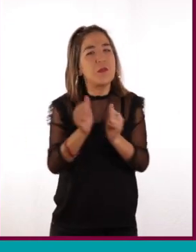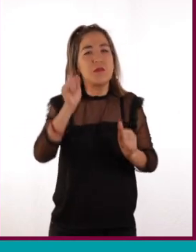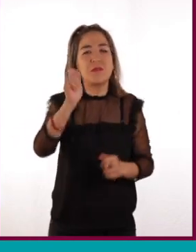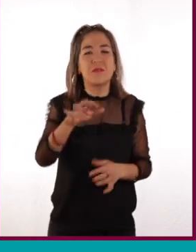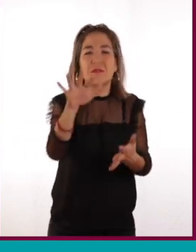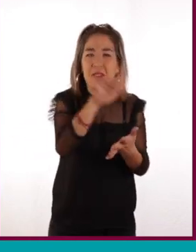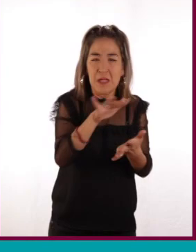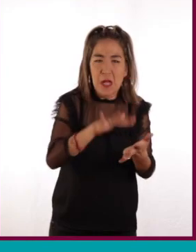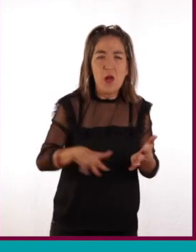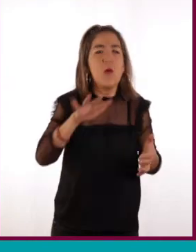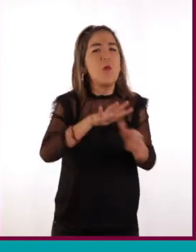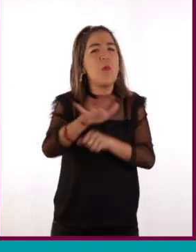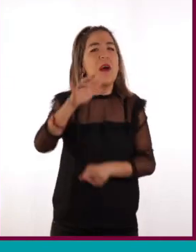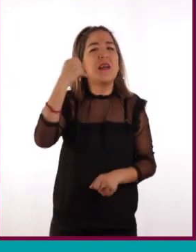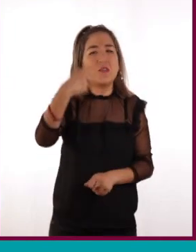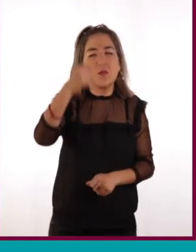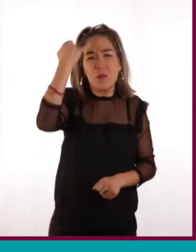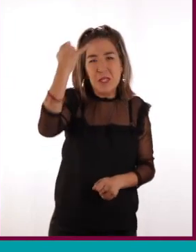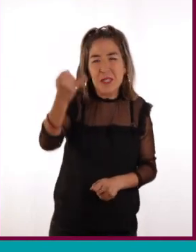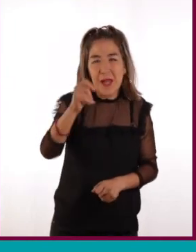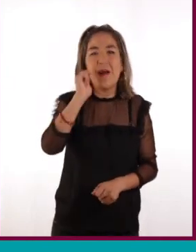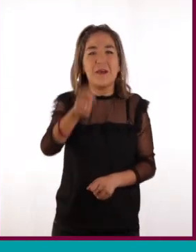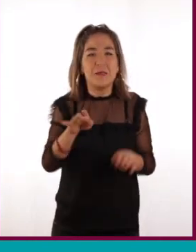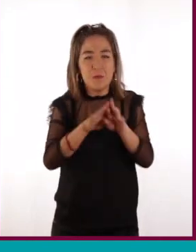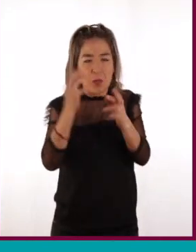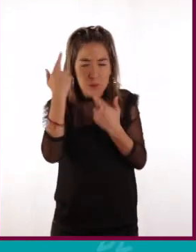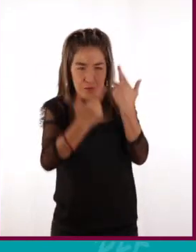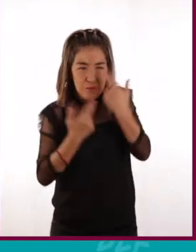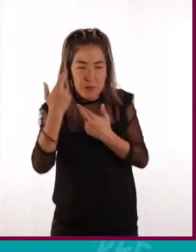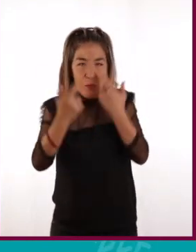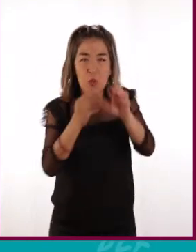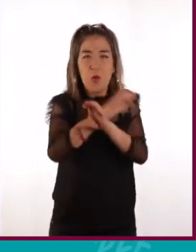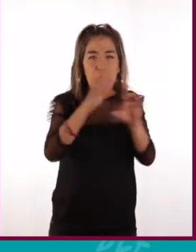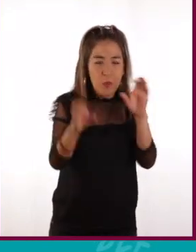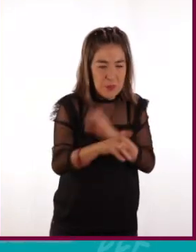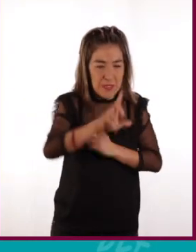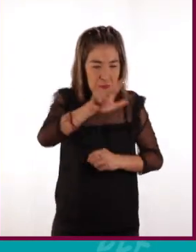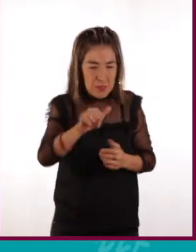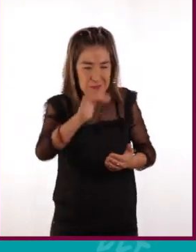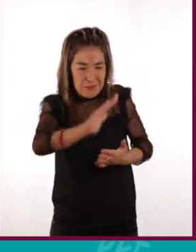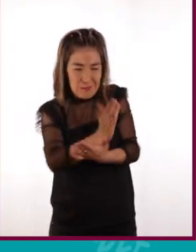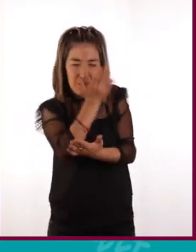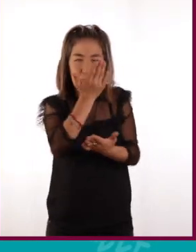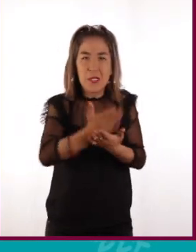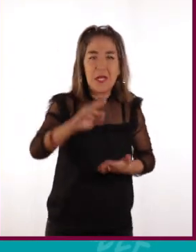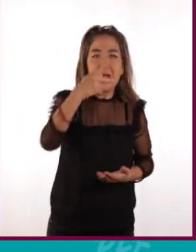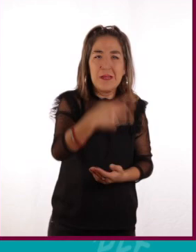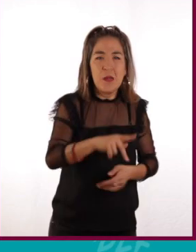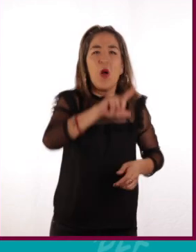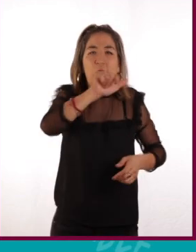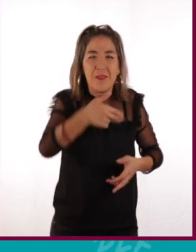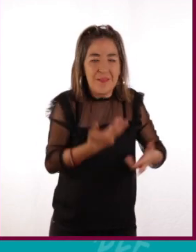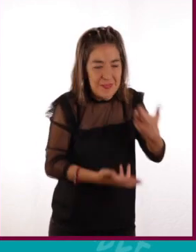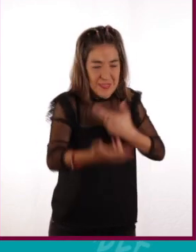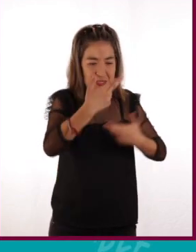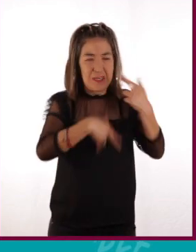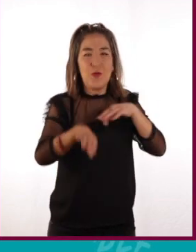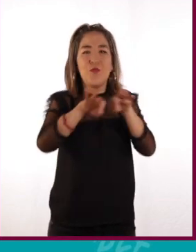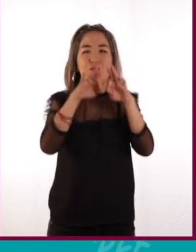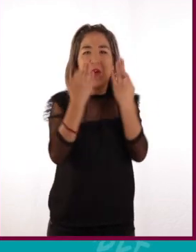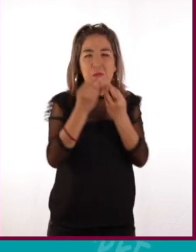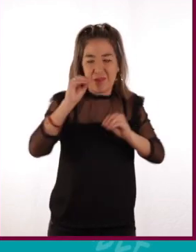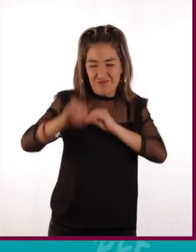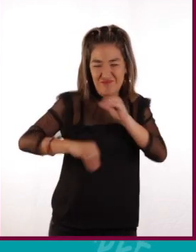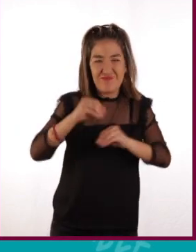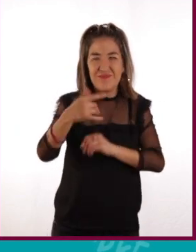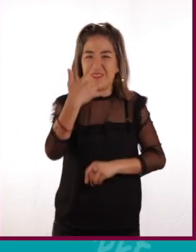la literatura. Su postura principal es la de analizar los objetos, separarlos en sus componentes y